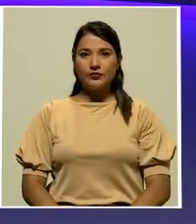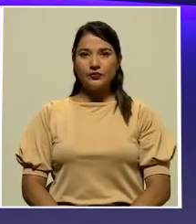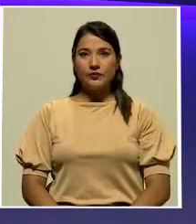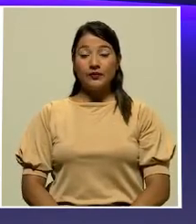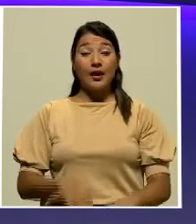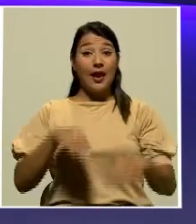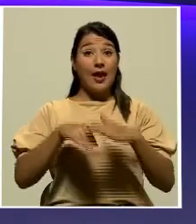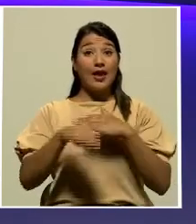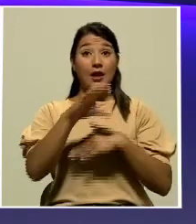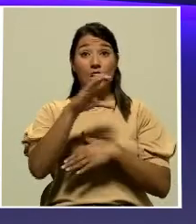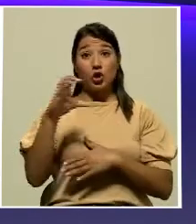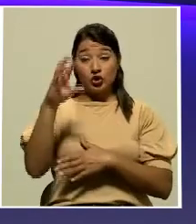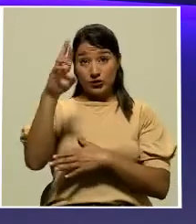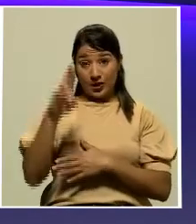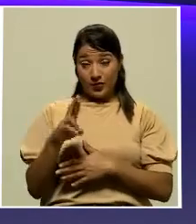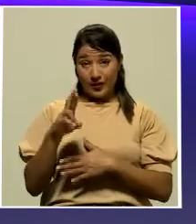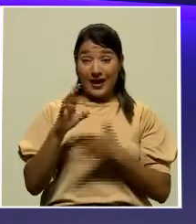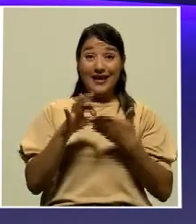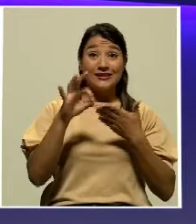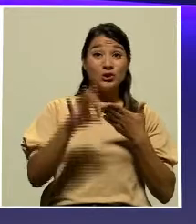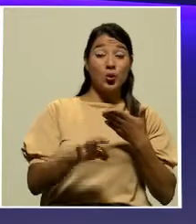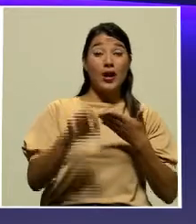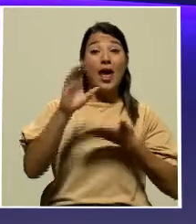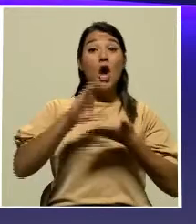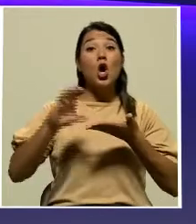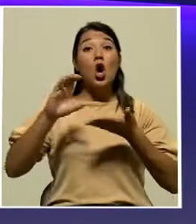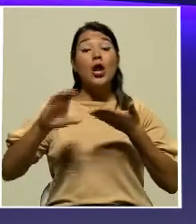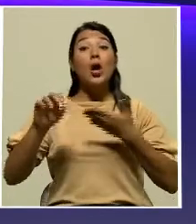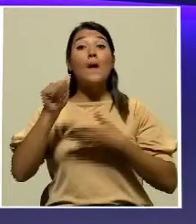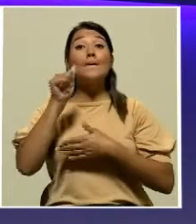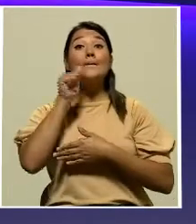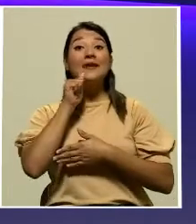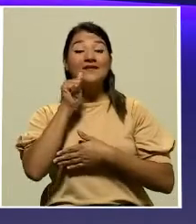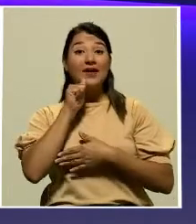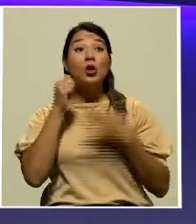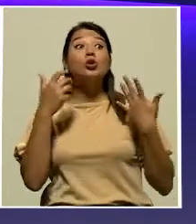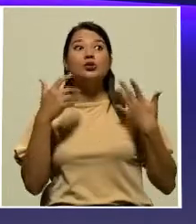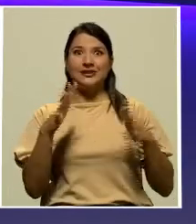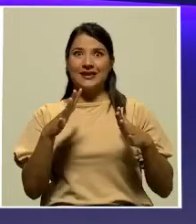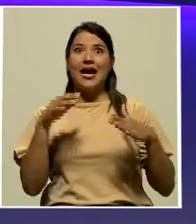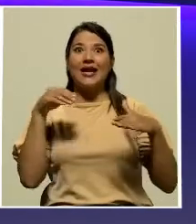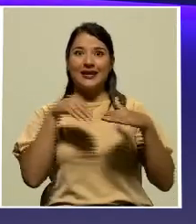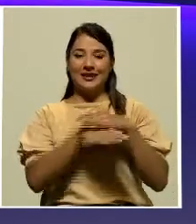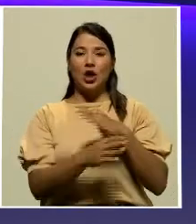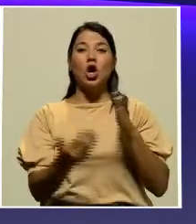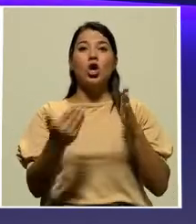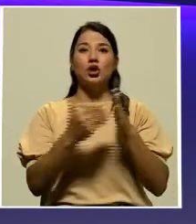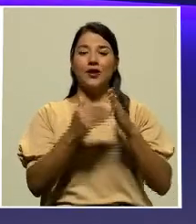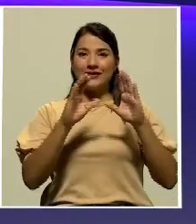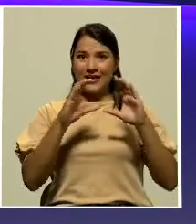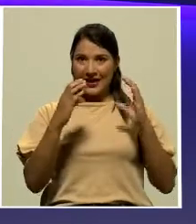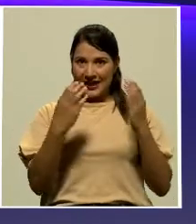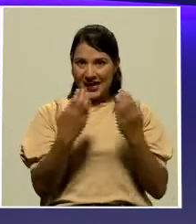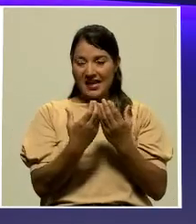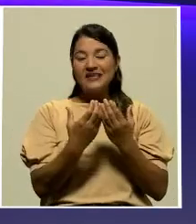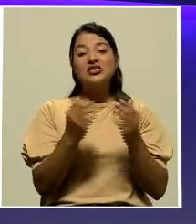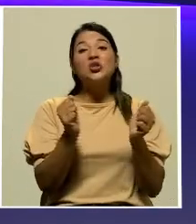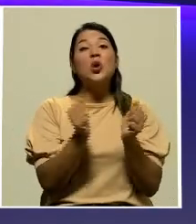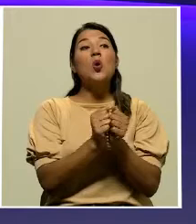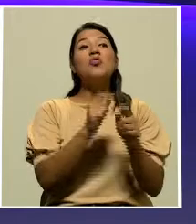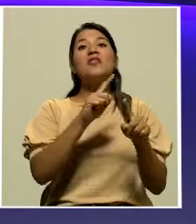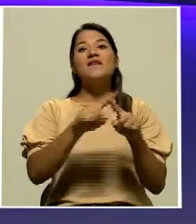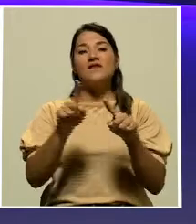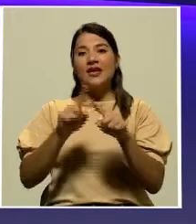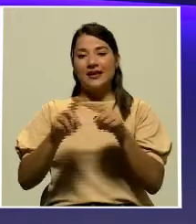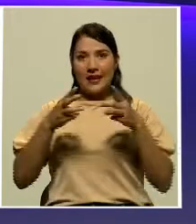En Costa Rica, las escuelas y colegios privados ya retomaron distintas formas de clases